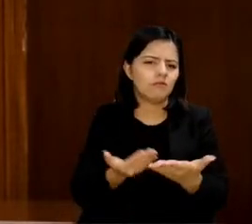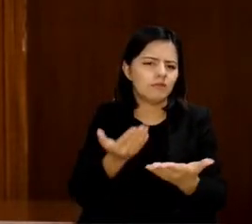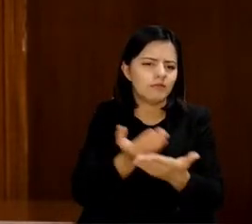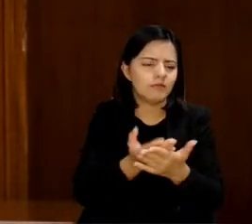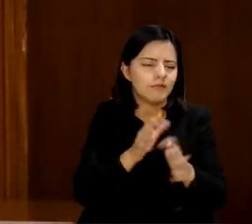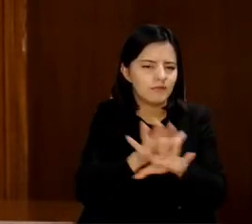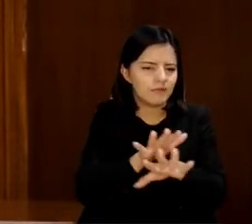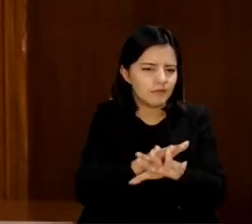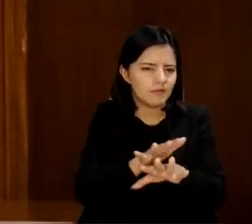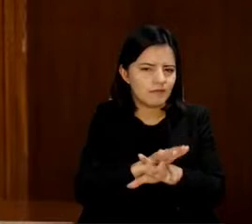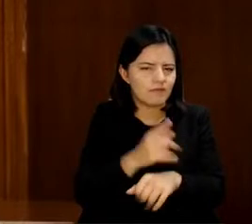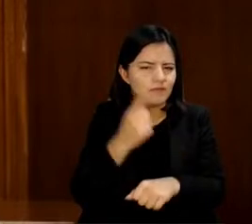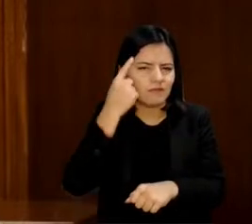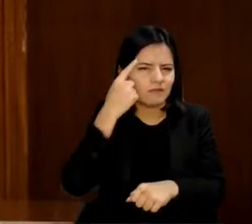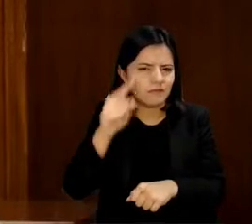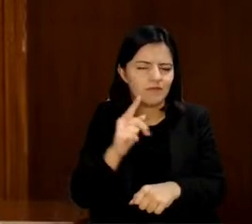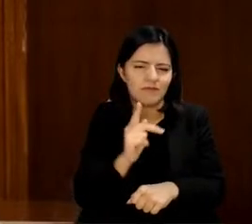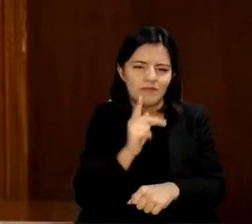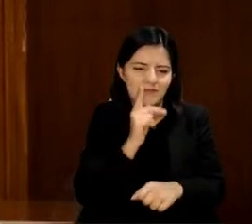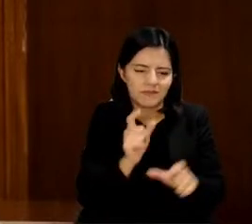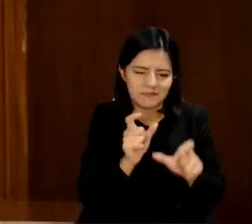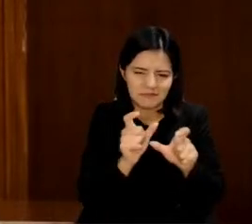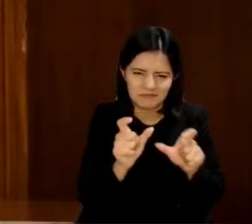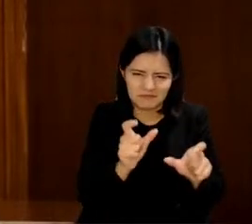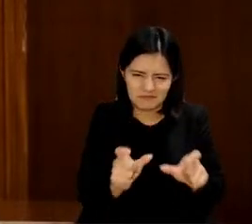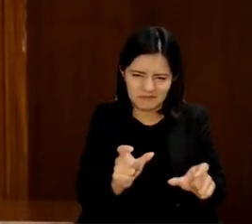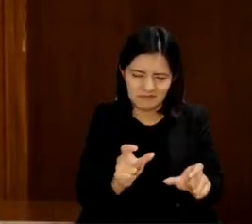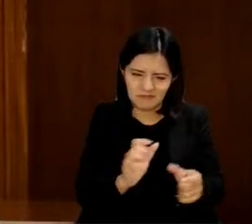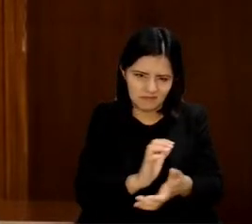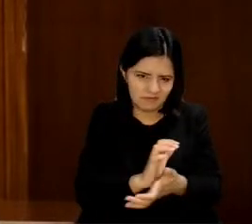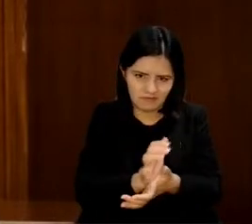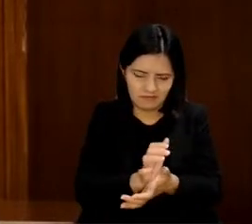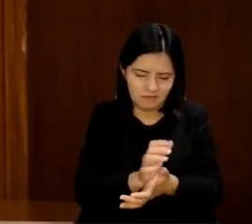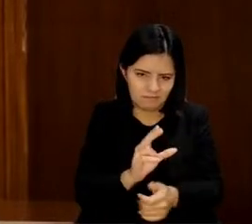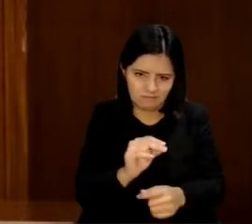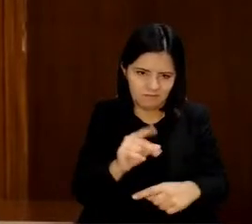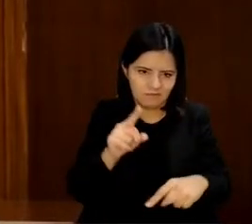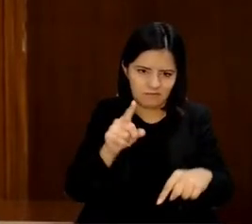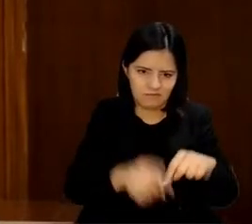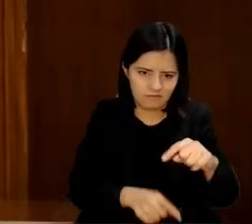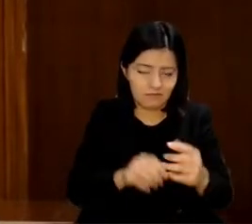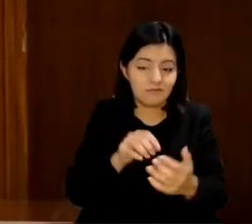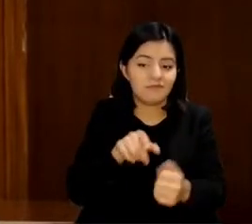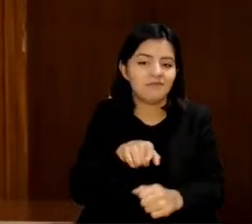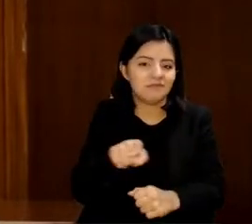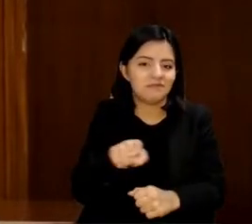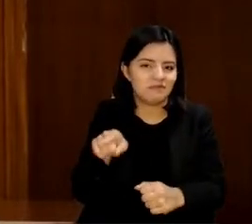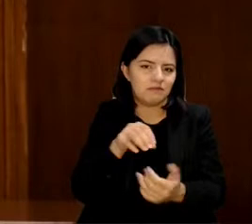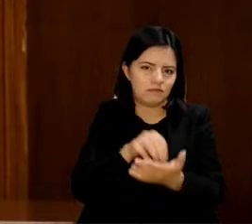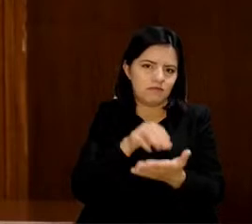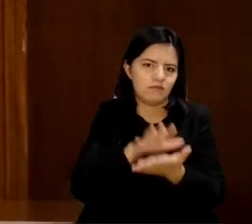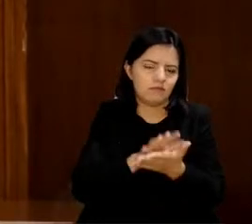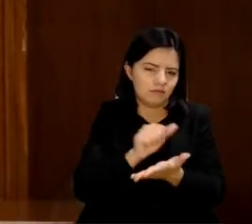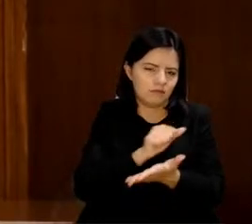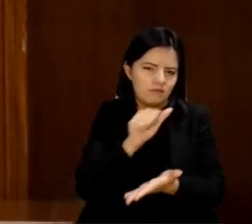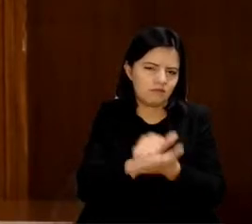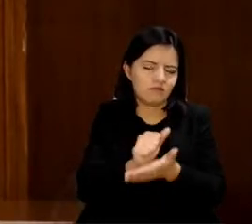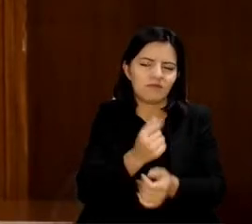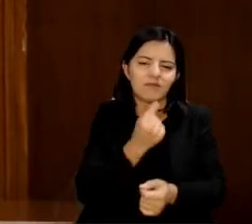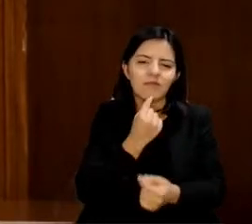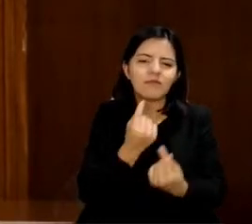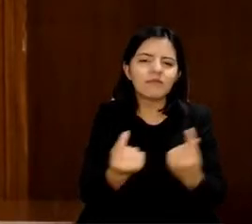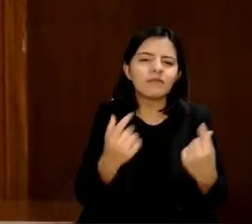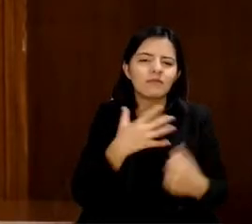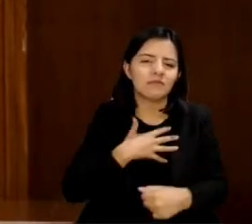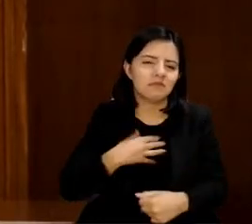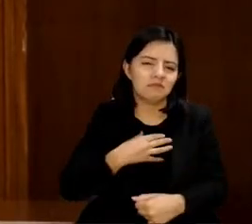de eliminación de conceptos discriminatorios en el registro y reconocimiento de hijas e hijos. Dos, en